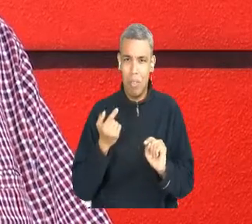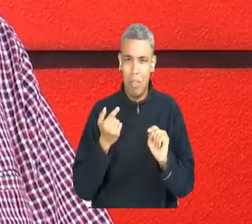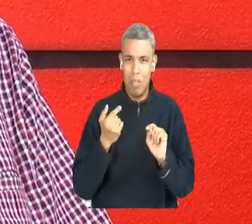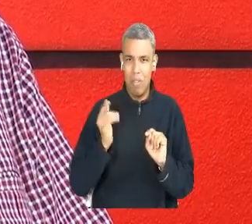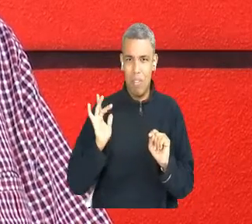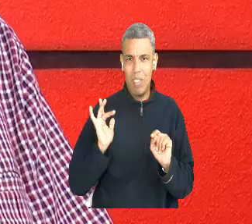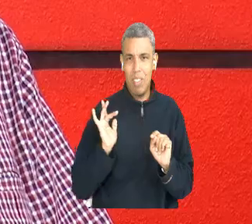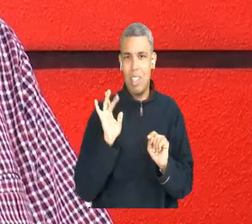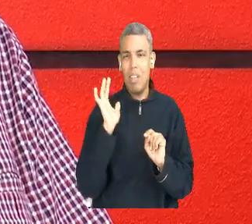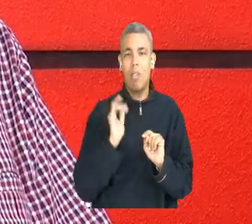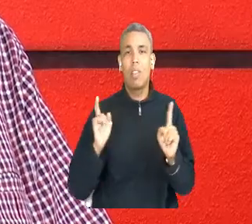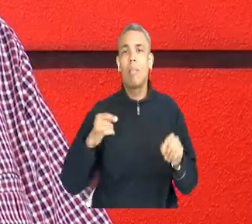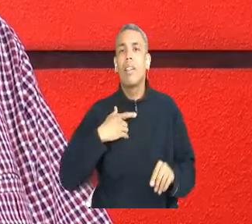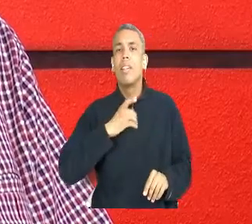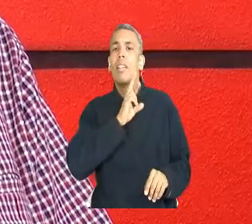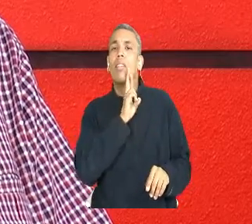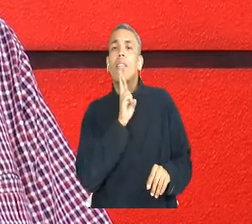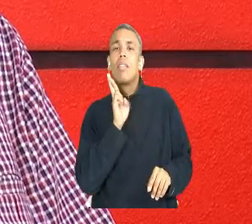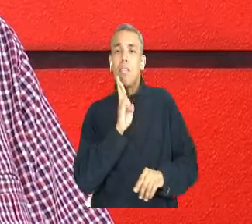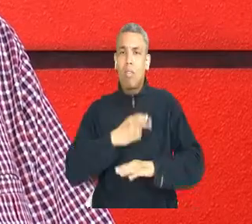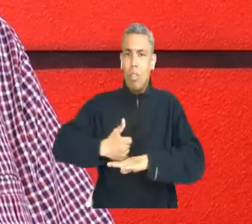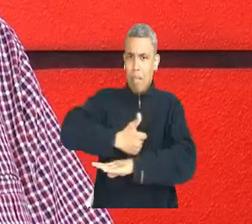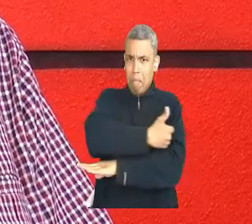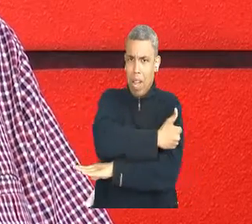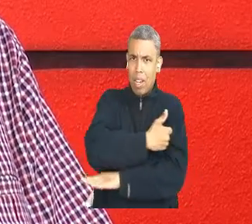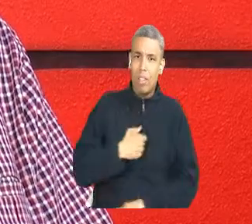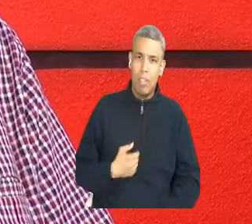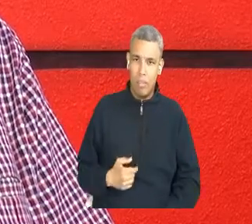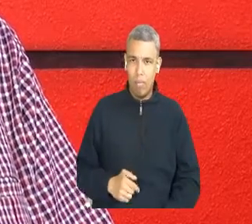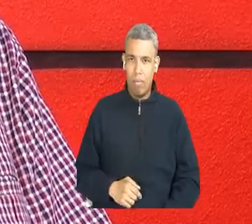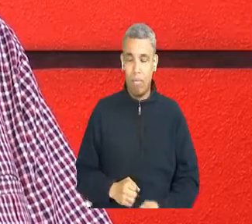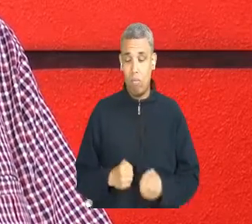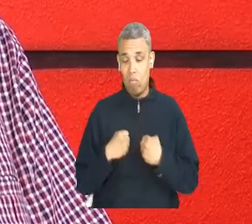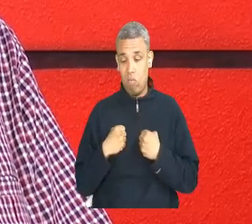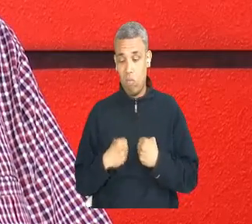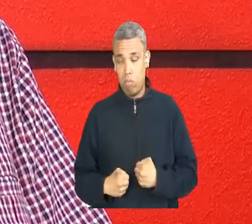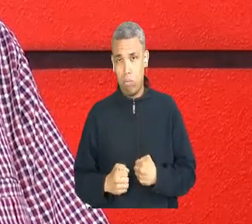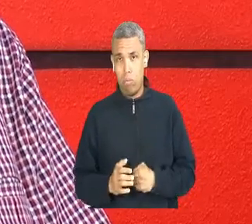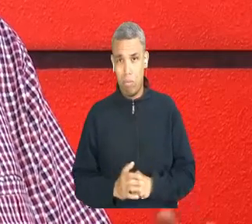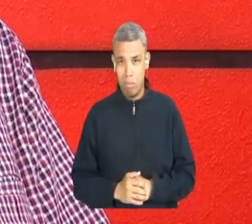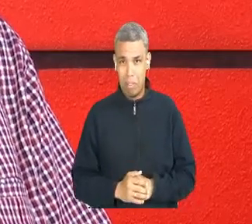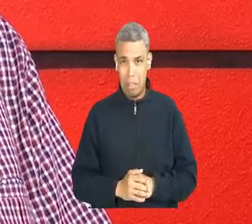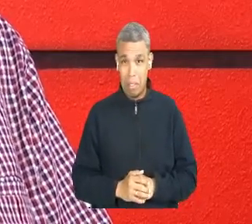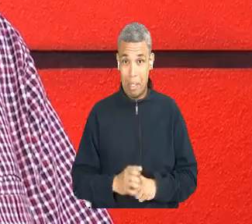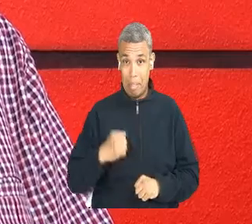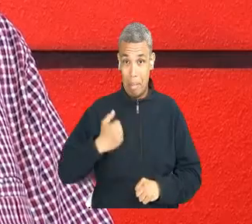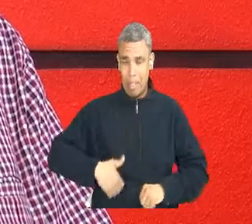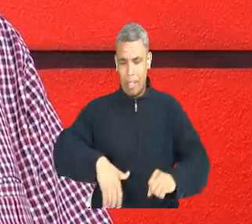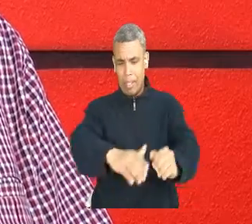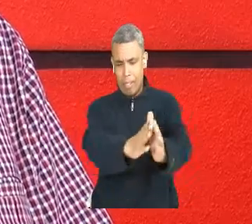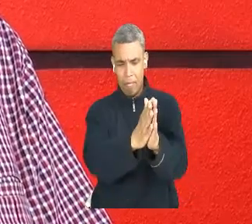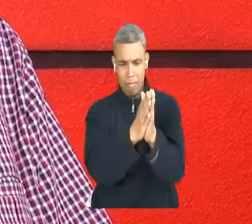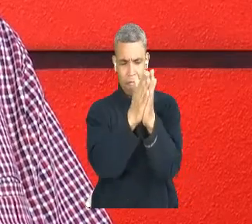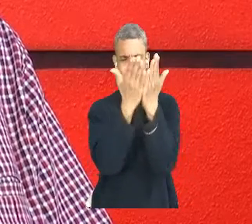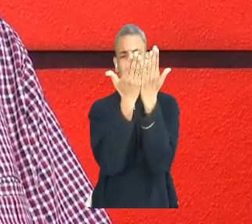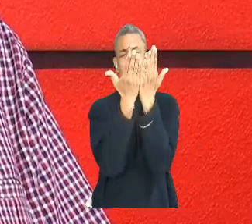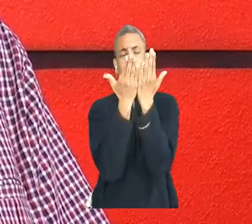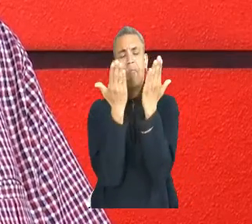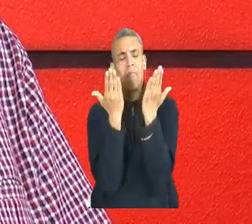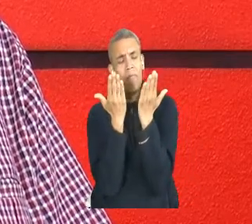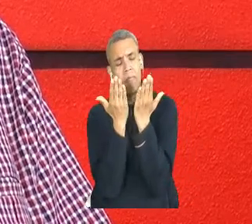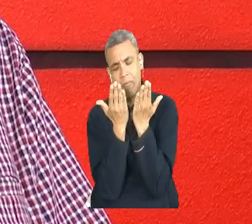el restaurante bar por ejemplo es una de las casas fortalezas tengo una carta mediterránea que además tiene ciertos platos para compartir